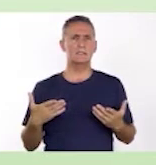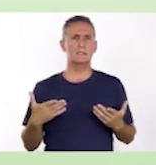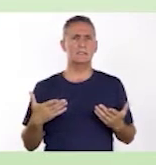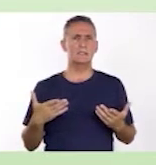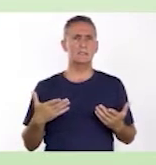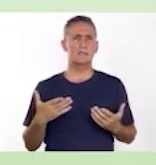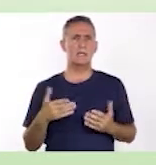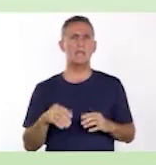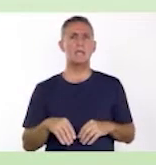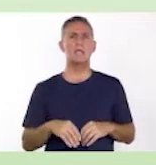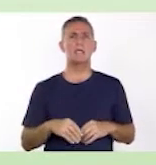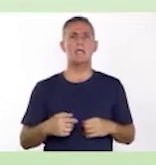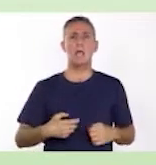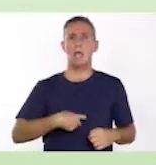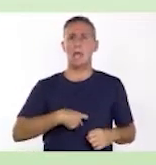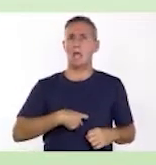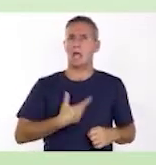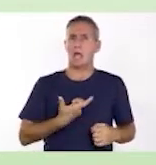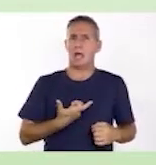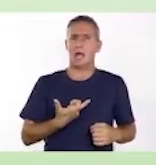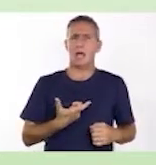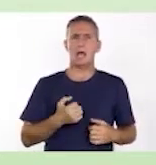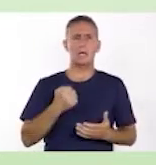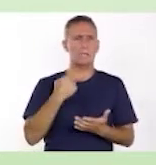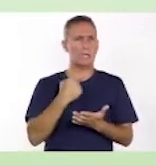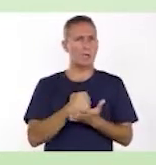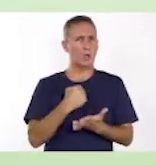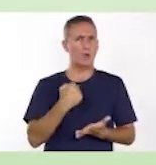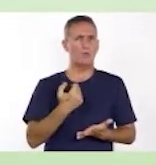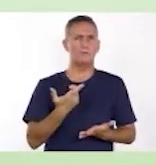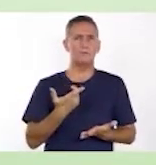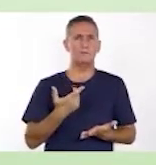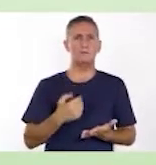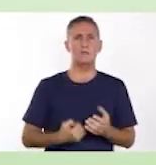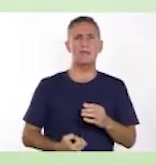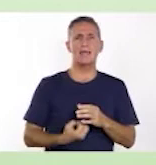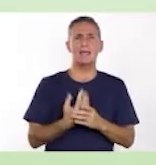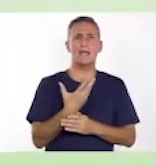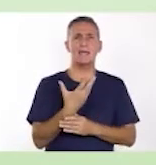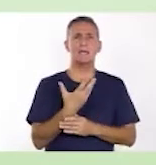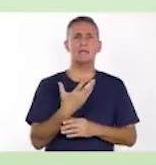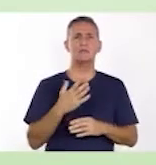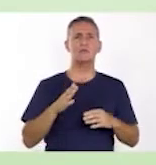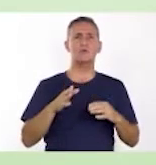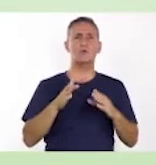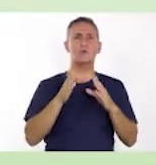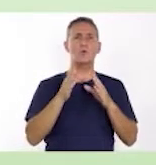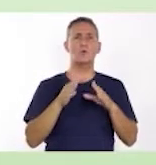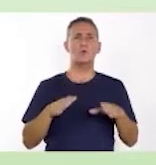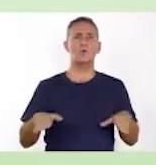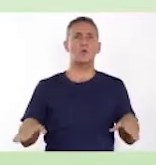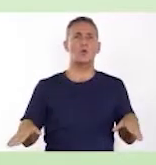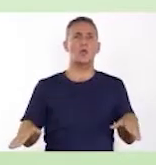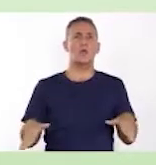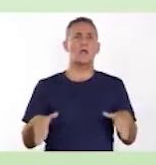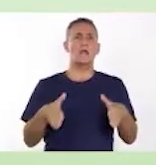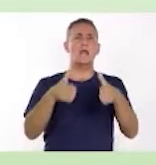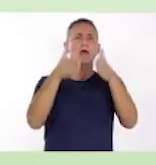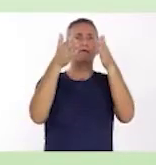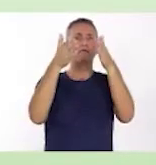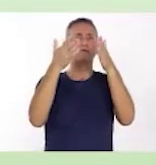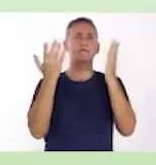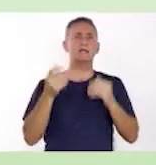una tendencia artística oficial que surge en la Francia del siglo